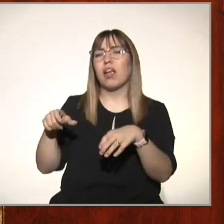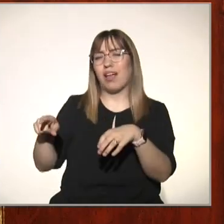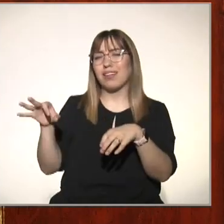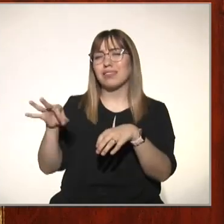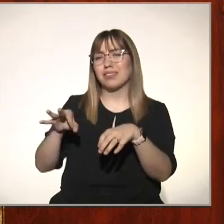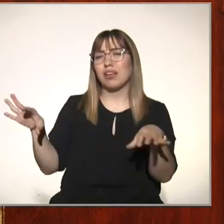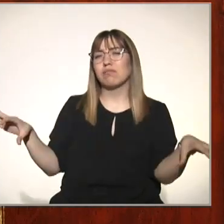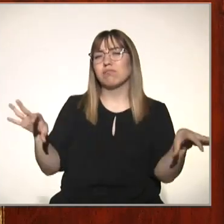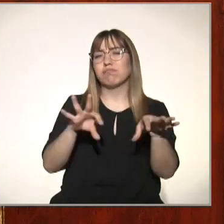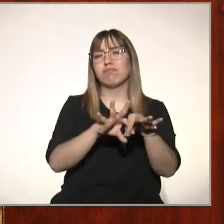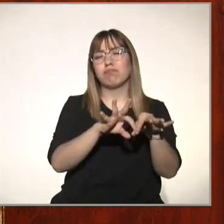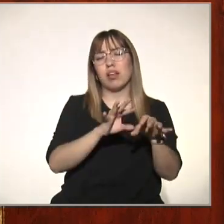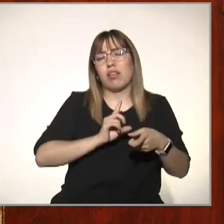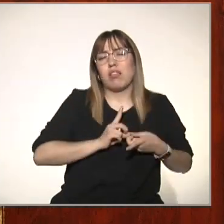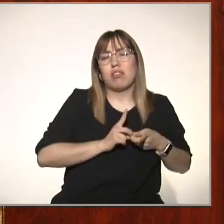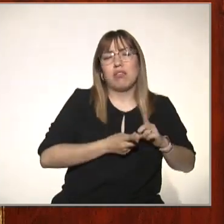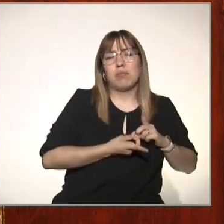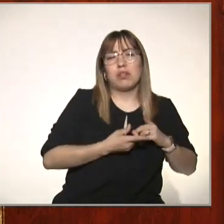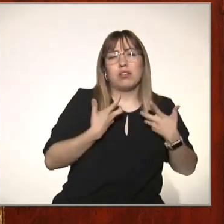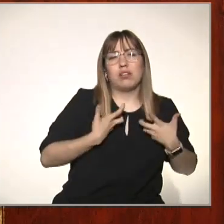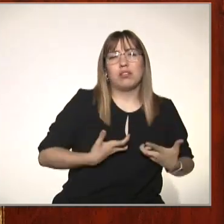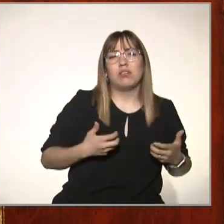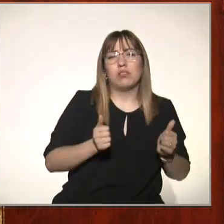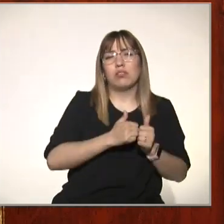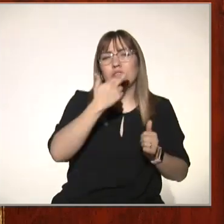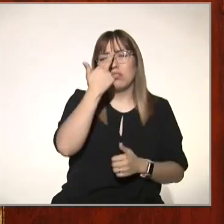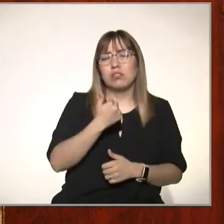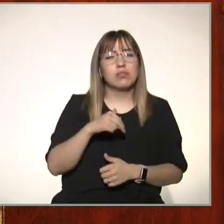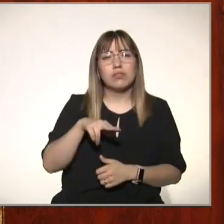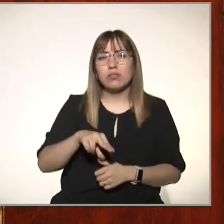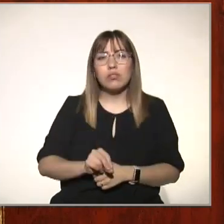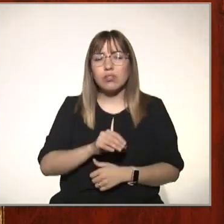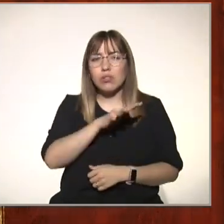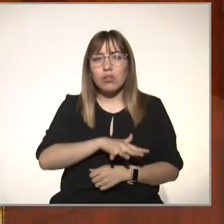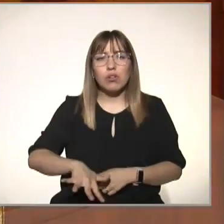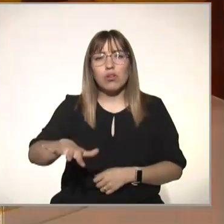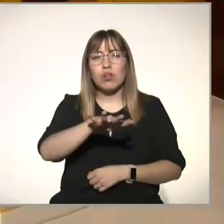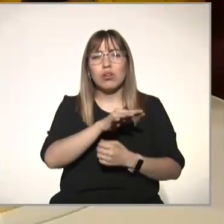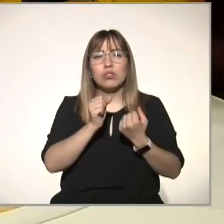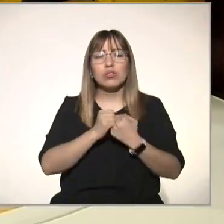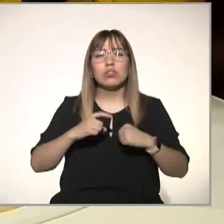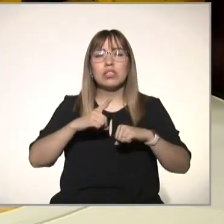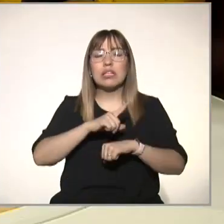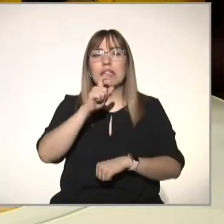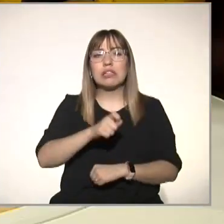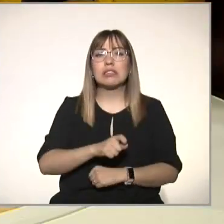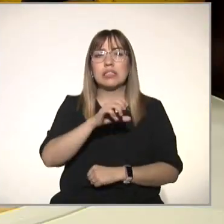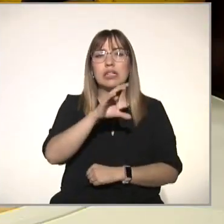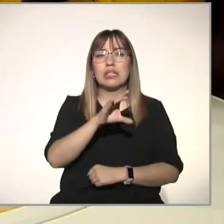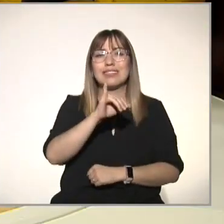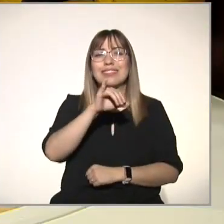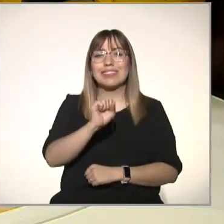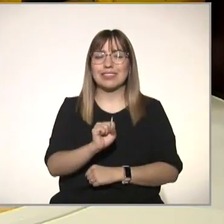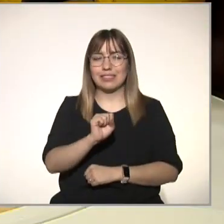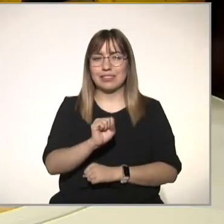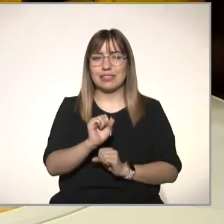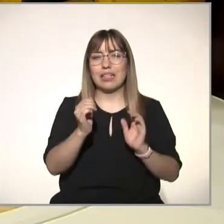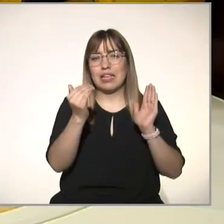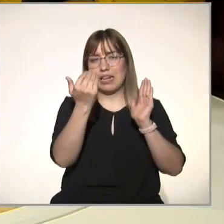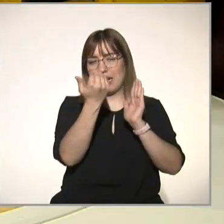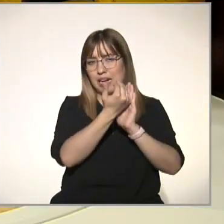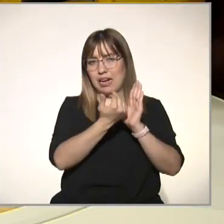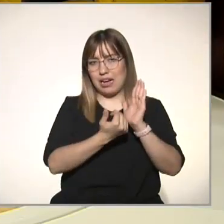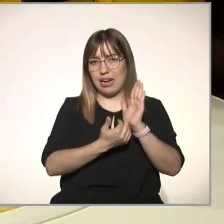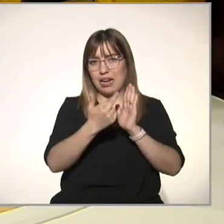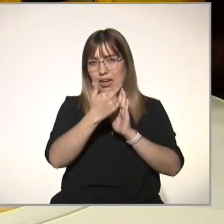correlatos con la depresión. No, tenemos una sociedad que decimos que es cis heteronormativa. ¿Qué quiere decir? Que privilegia o hay privilegios para